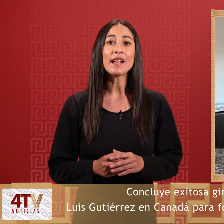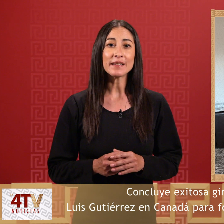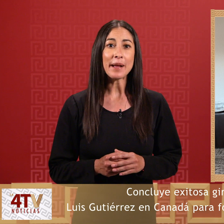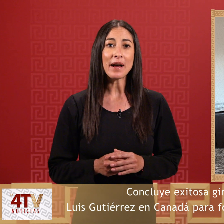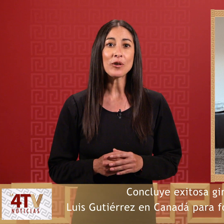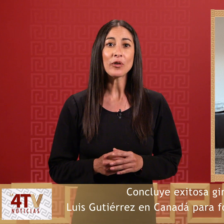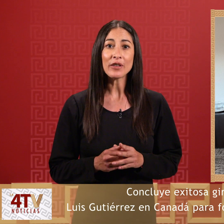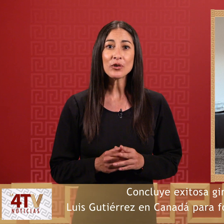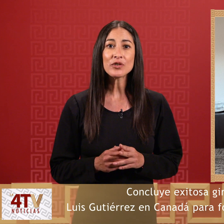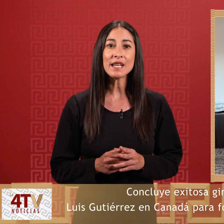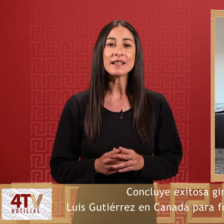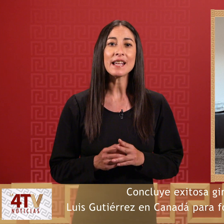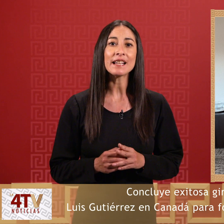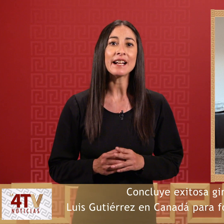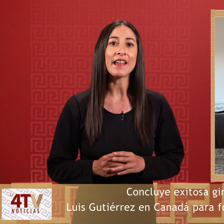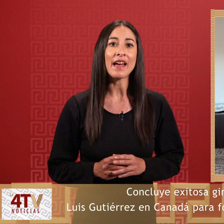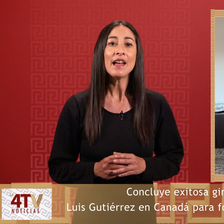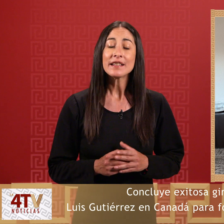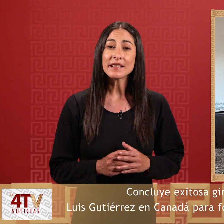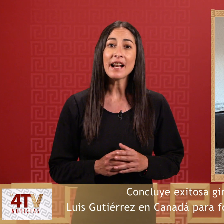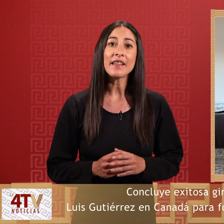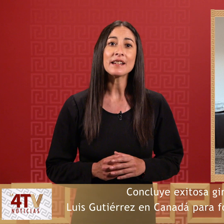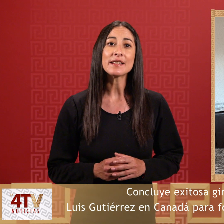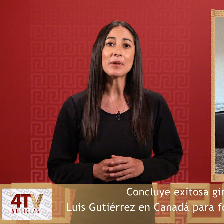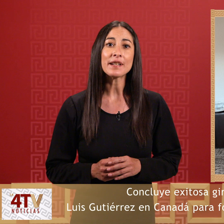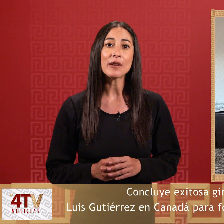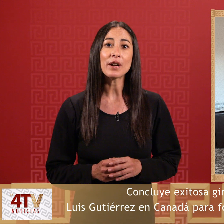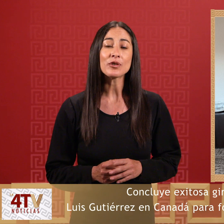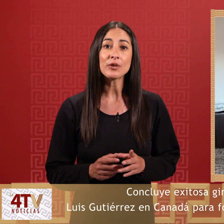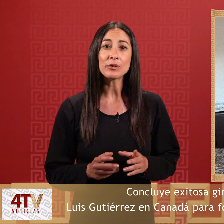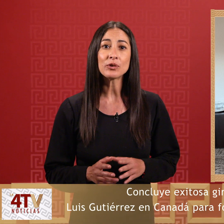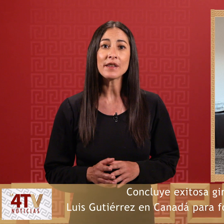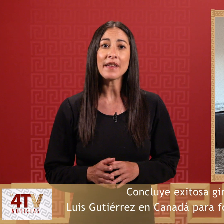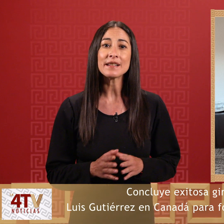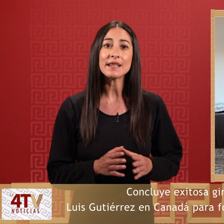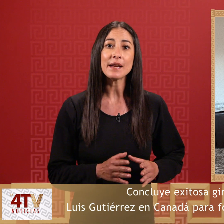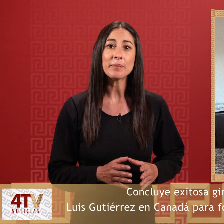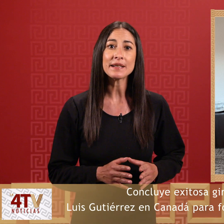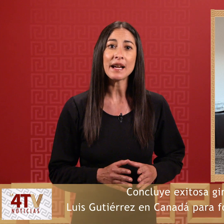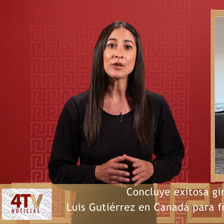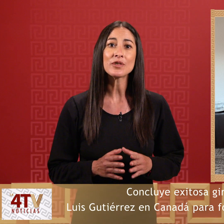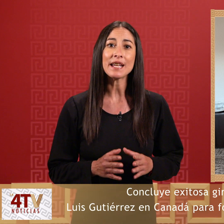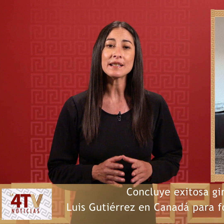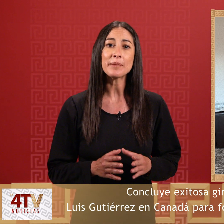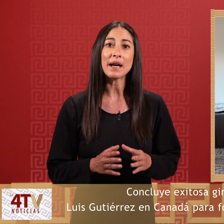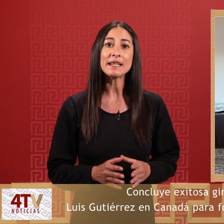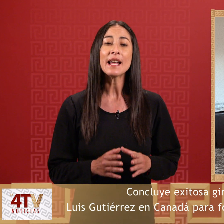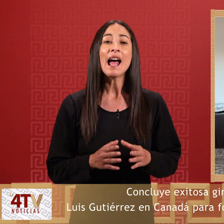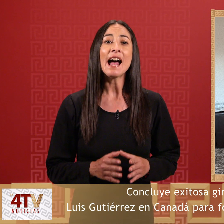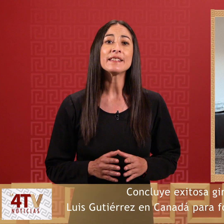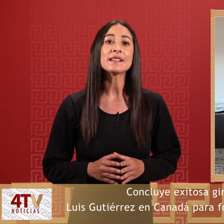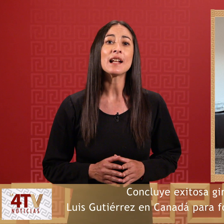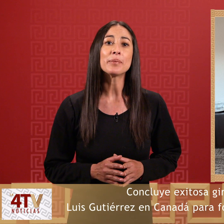su gira de trabajo de 2 días en Canadá, centrada en establecer acuerdos con autoridades y empresarios de ese